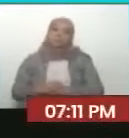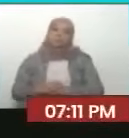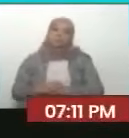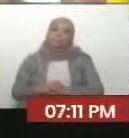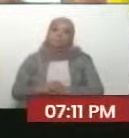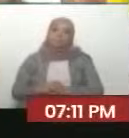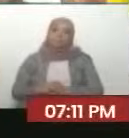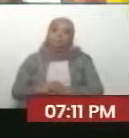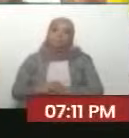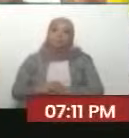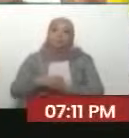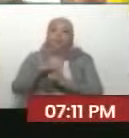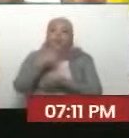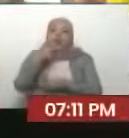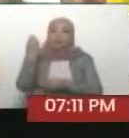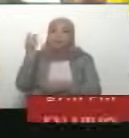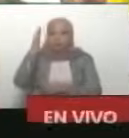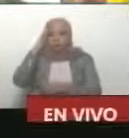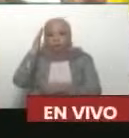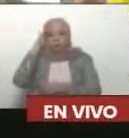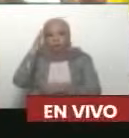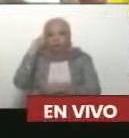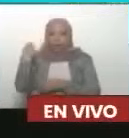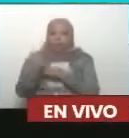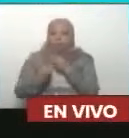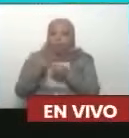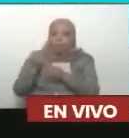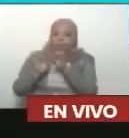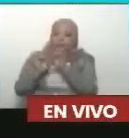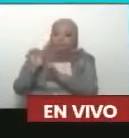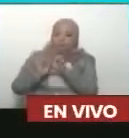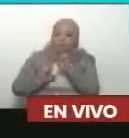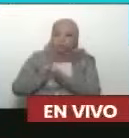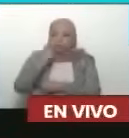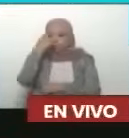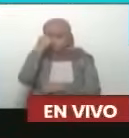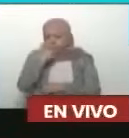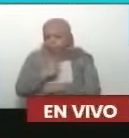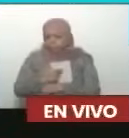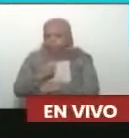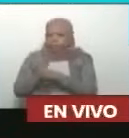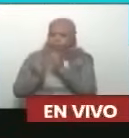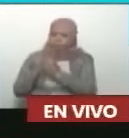debemos tener una metodología siempre de balance, de evaluación.